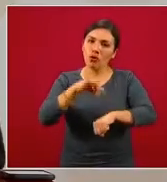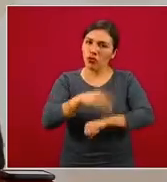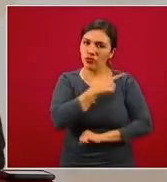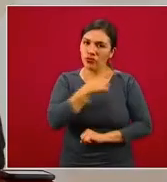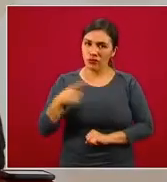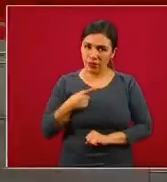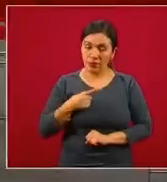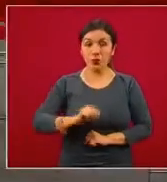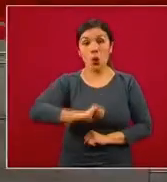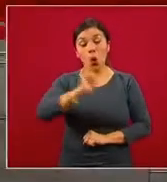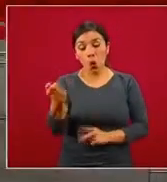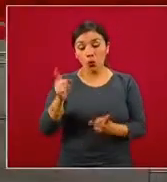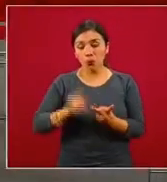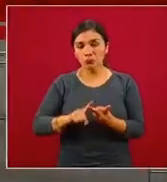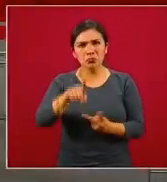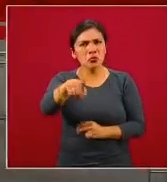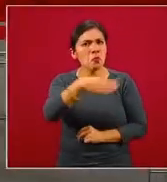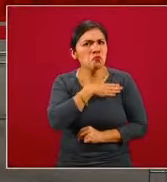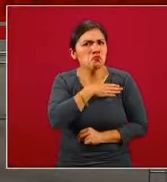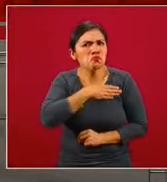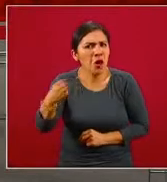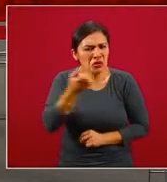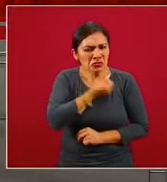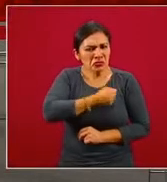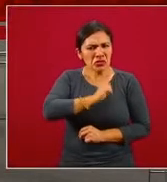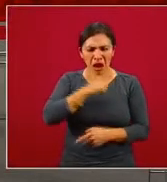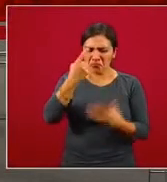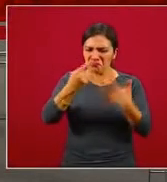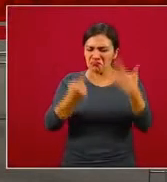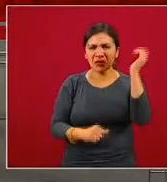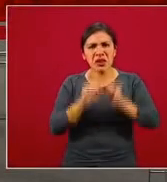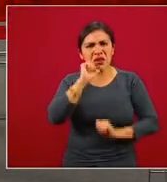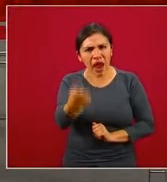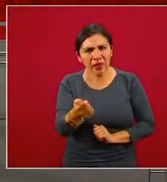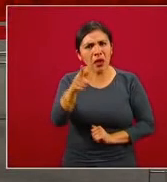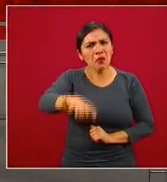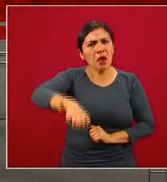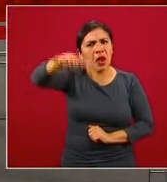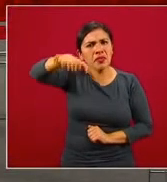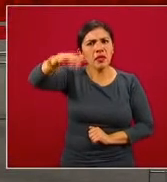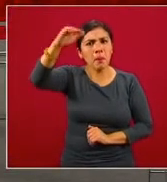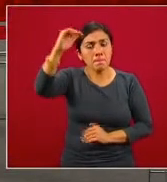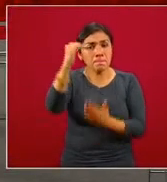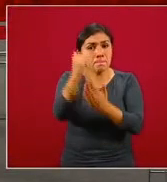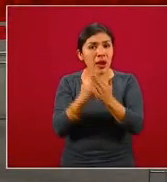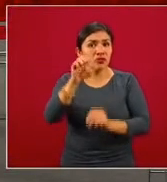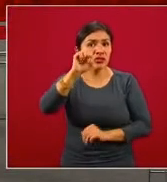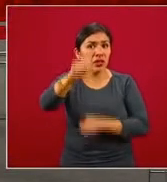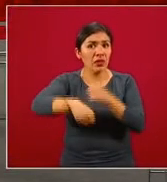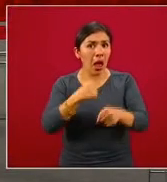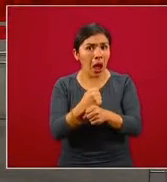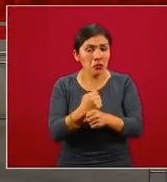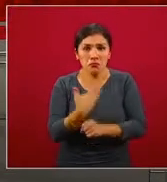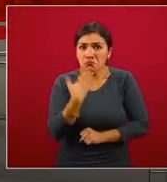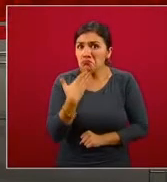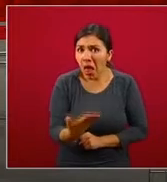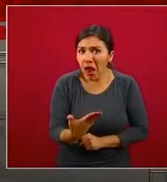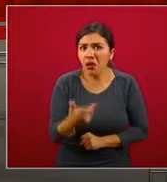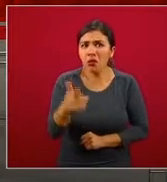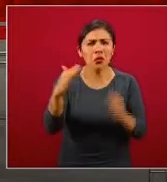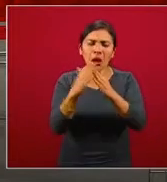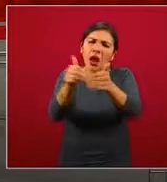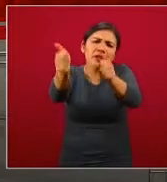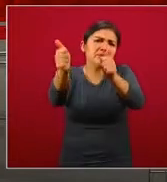wait. El otro camino es, If you have any of these conditions, go search for medical attention. De 60 años, quédese en